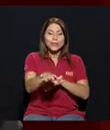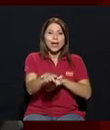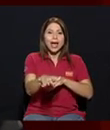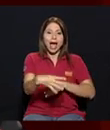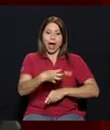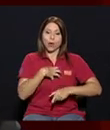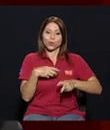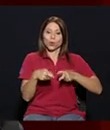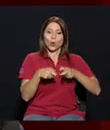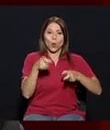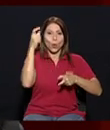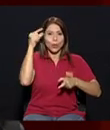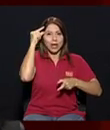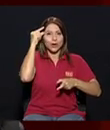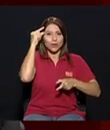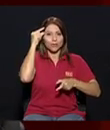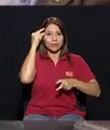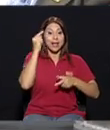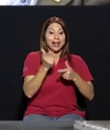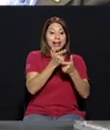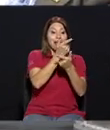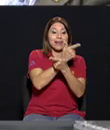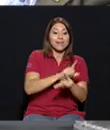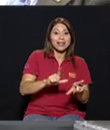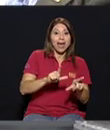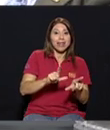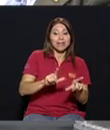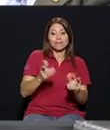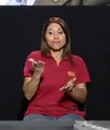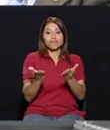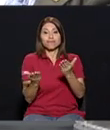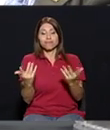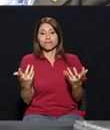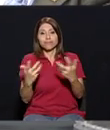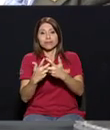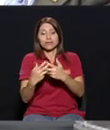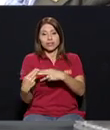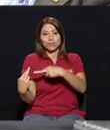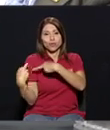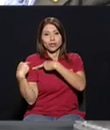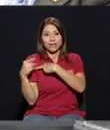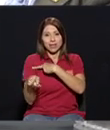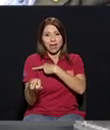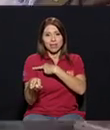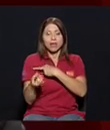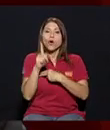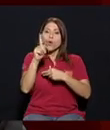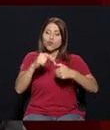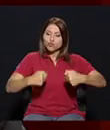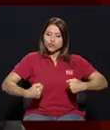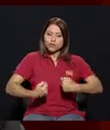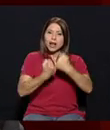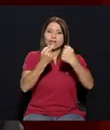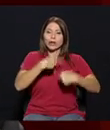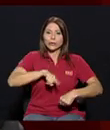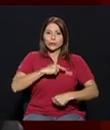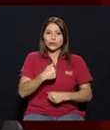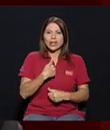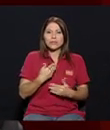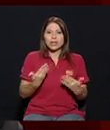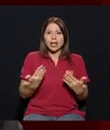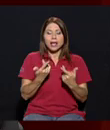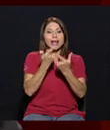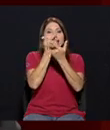autogobierno. La cuota de libertad es igual a la cuota de responsabilidad que tengamos, indudablemente. Y uno de los grandes retos que tenemos como